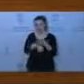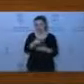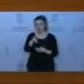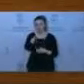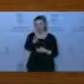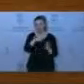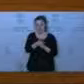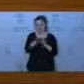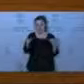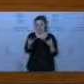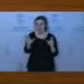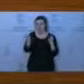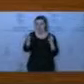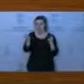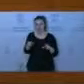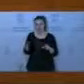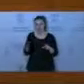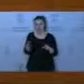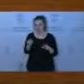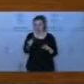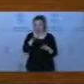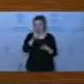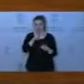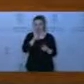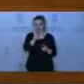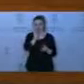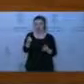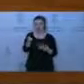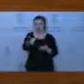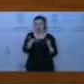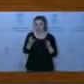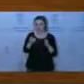pero peor aún es mentir. El problema es que